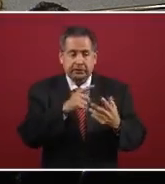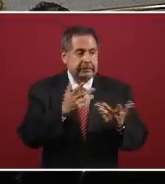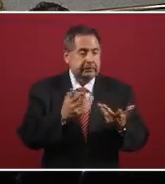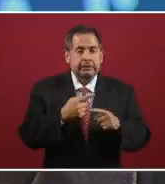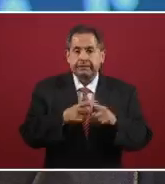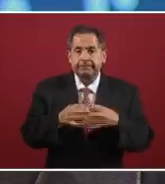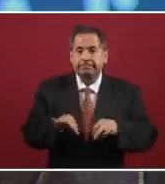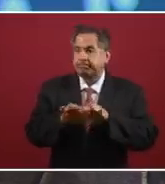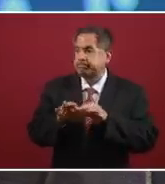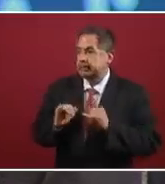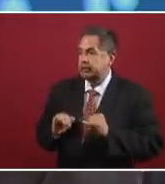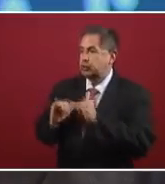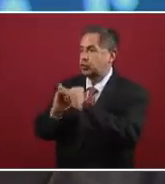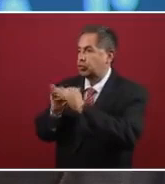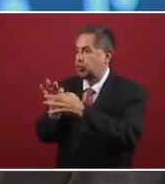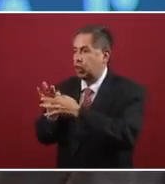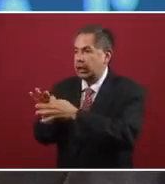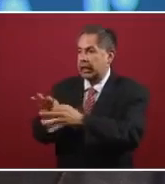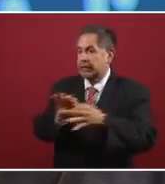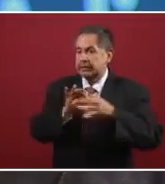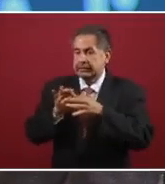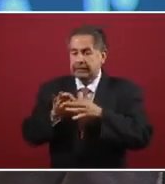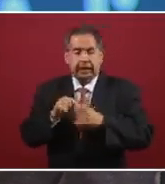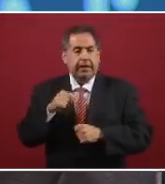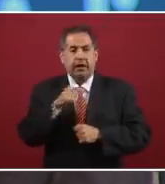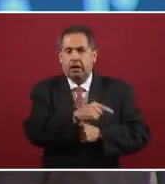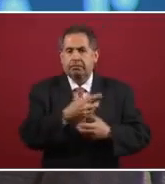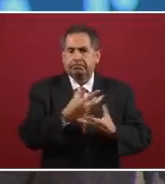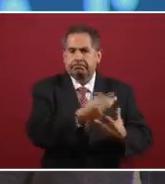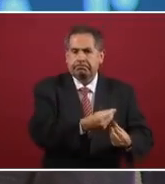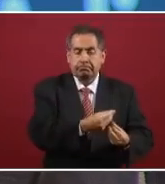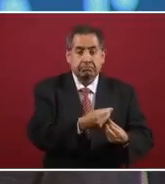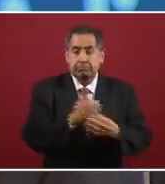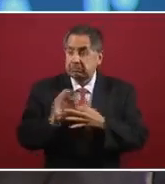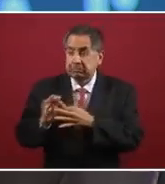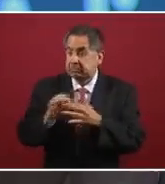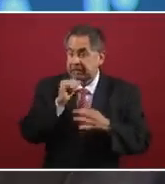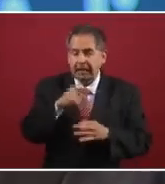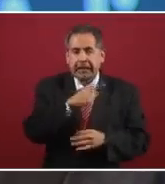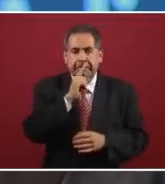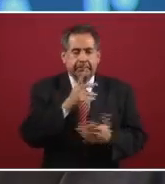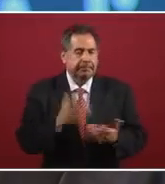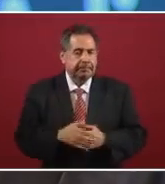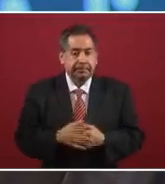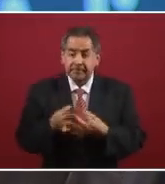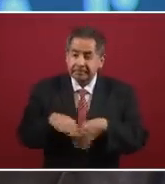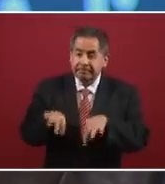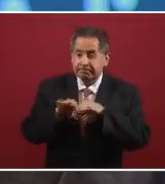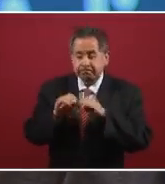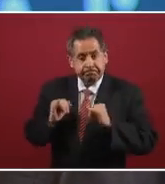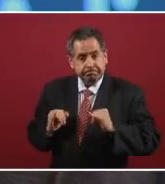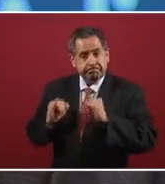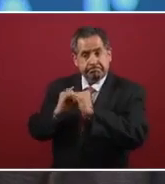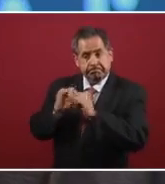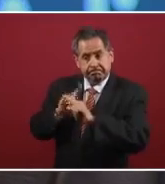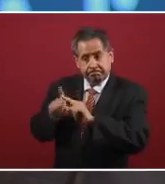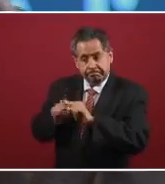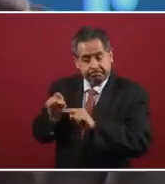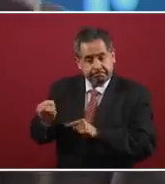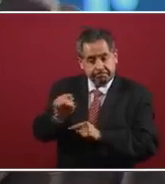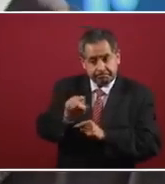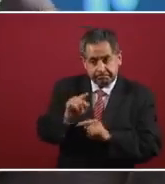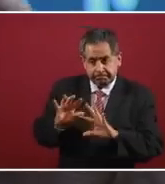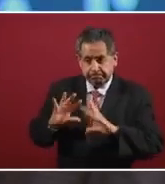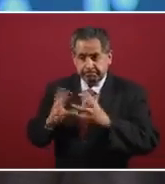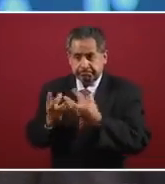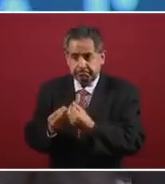instituciones, son elementos que van a tener un bajo impacto. Entonces, la sinergia institucional es un elemento crucial. Hemos